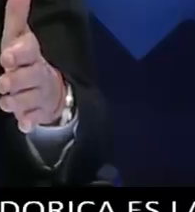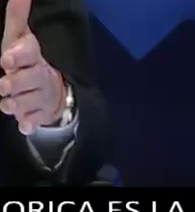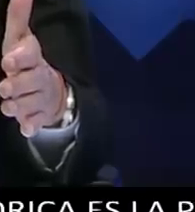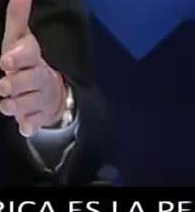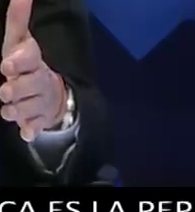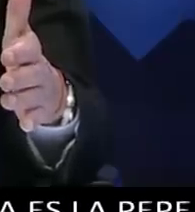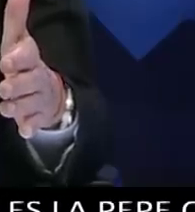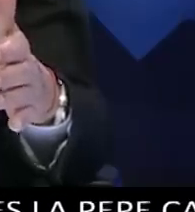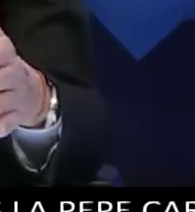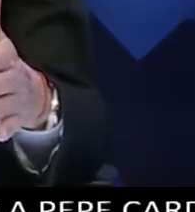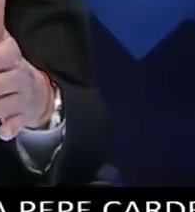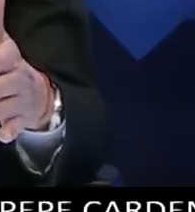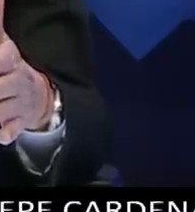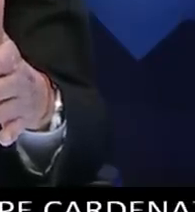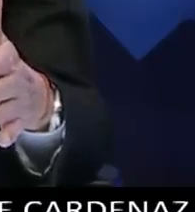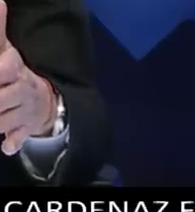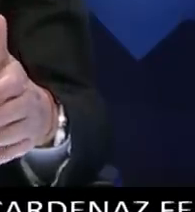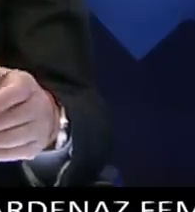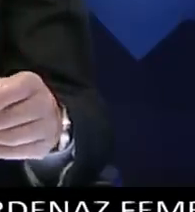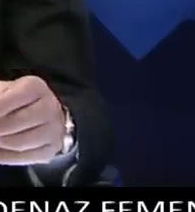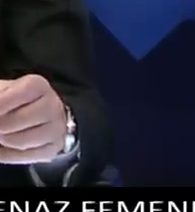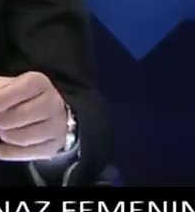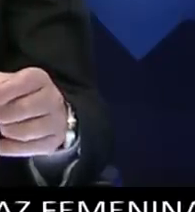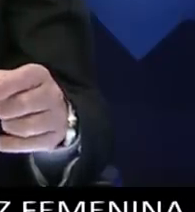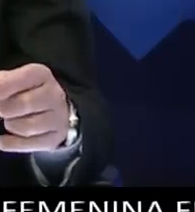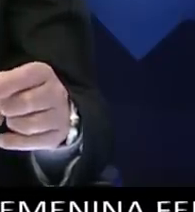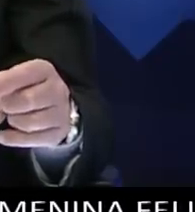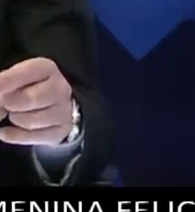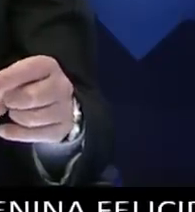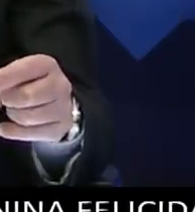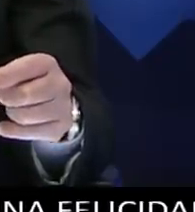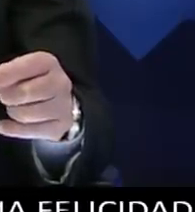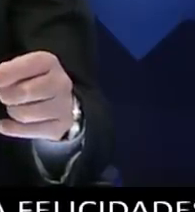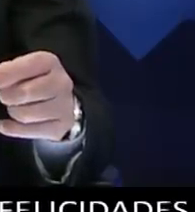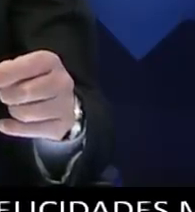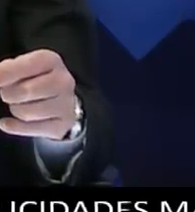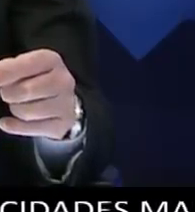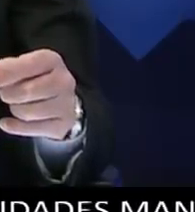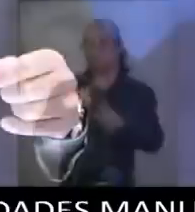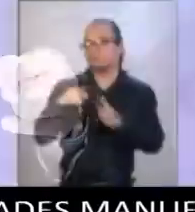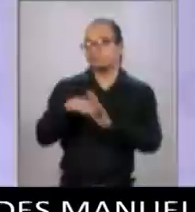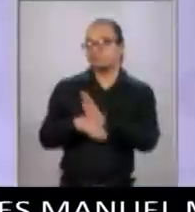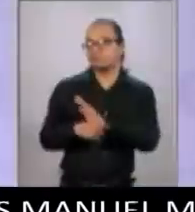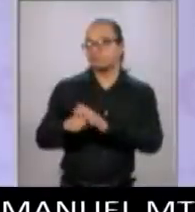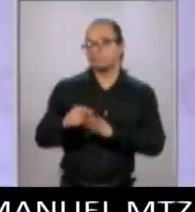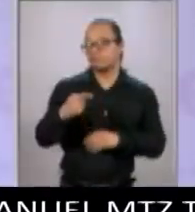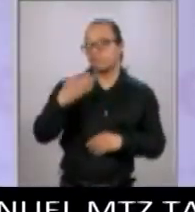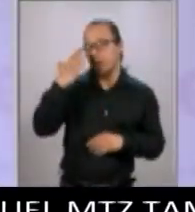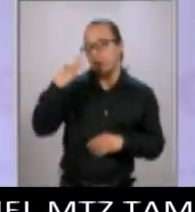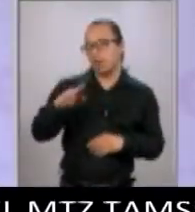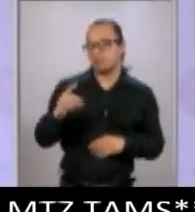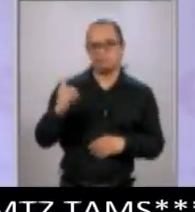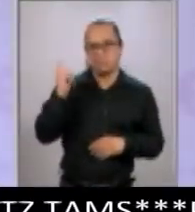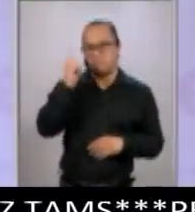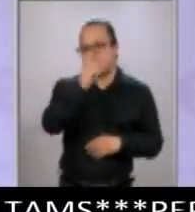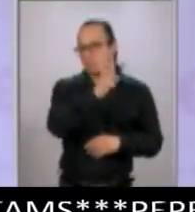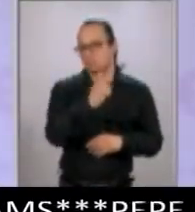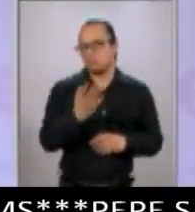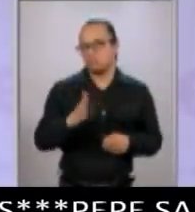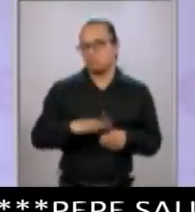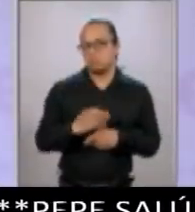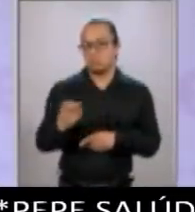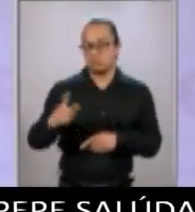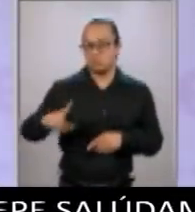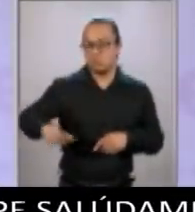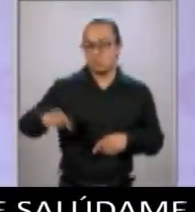Alejandra del Moral, no has recibido ningún comentario. Mira, fíjate que hasta eso he escuchado que dicen que sienten que fui dura